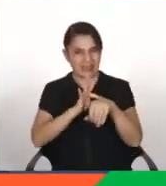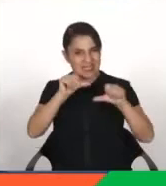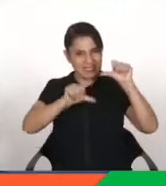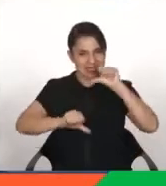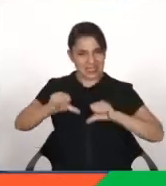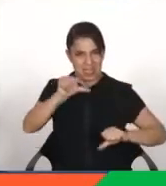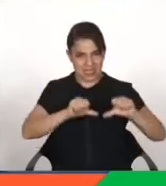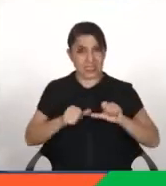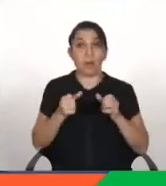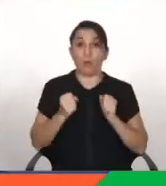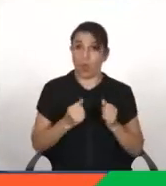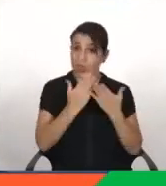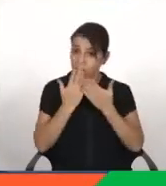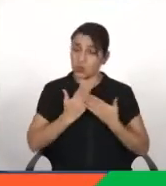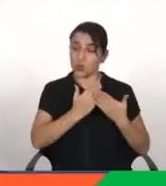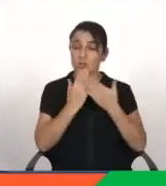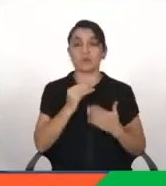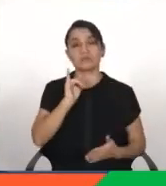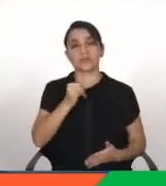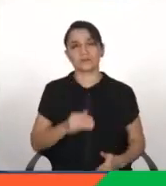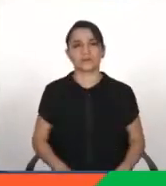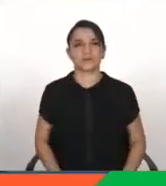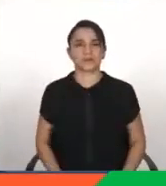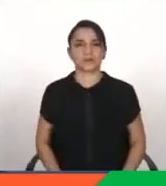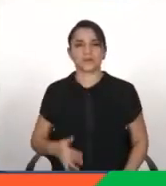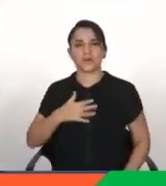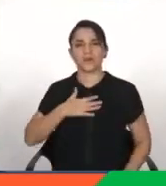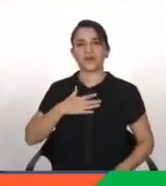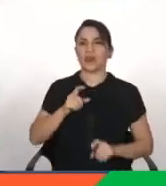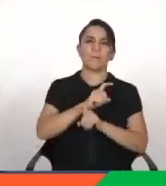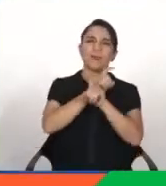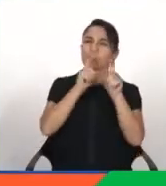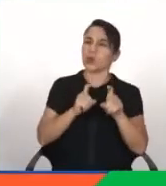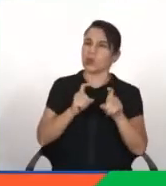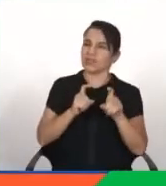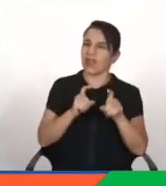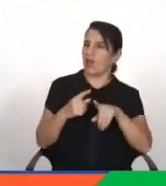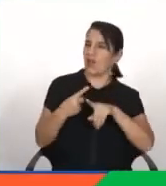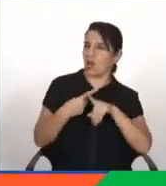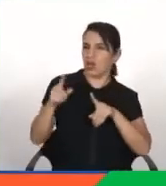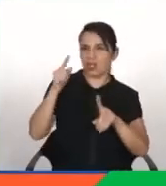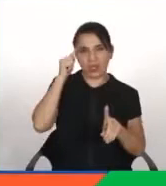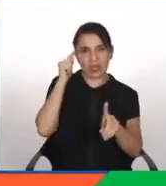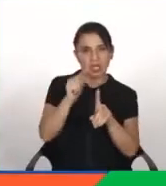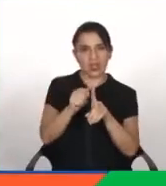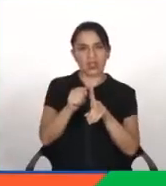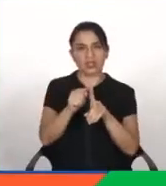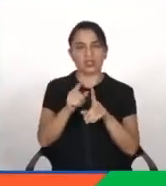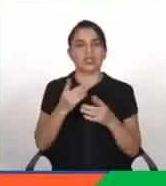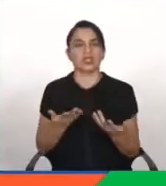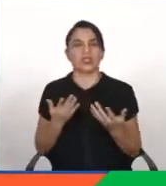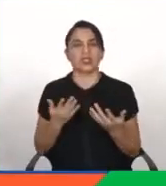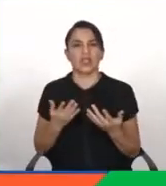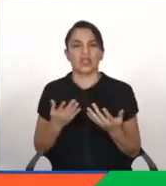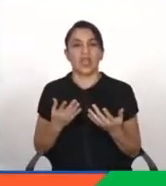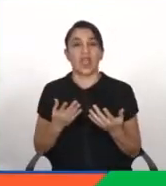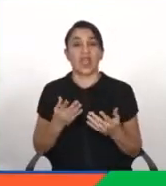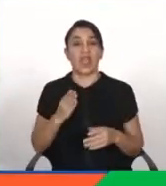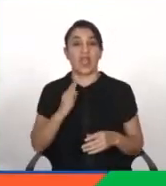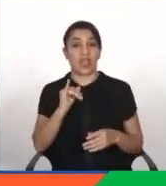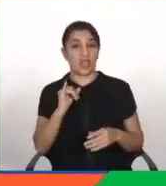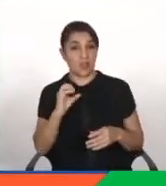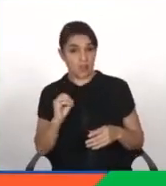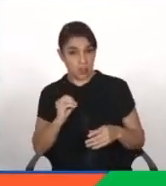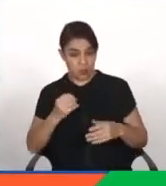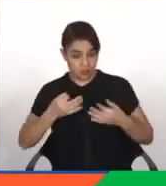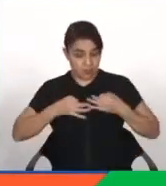estudia esta carrera. Bueno, en realidad mi pregunta iba más por otro lado, va más por el lado de qué le sirve la biomedicina a alguien que no